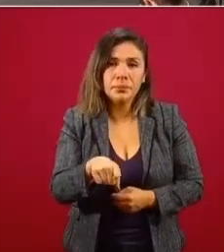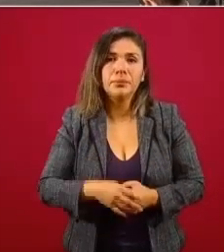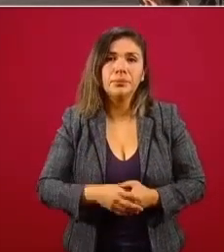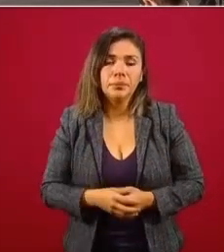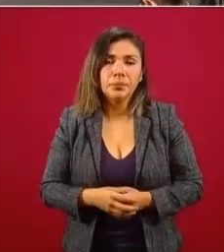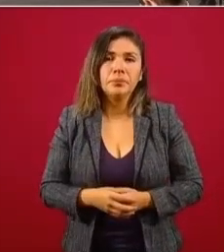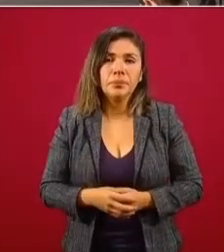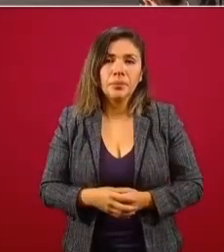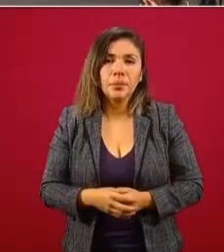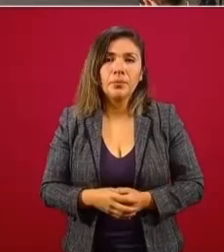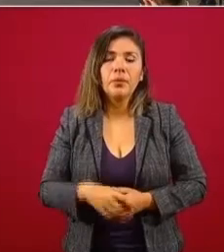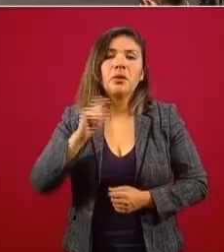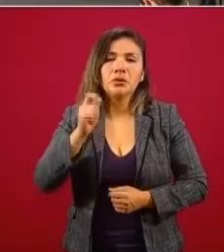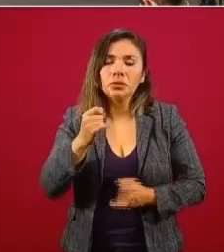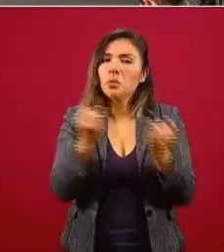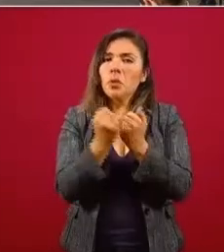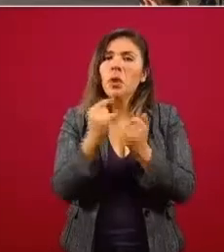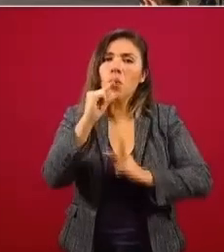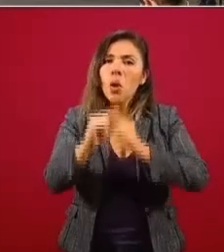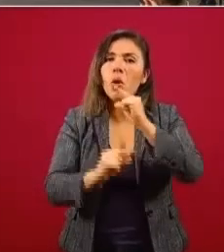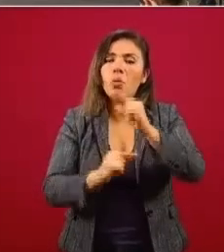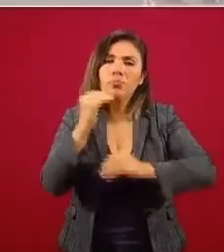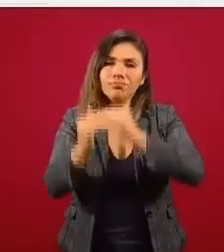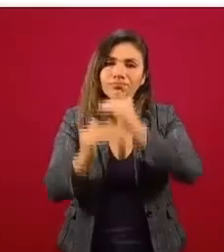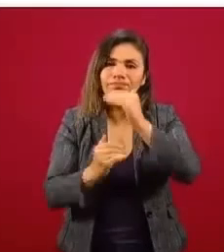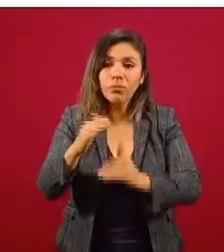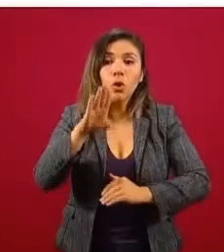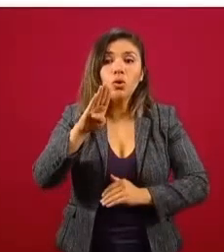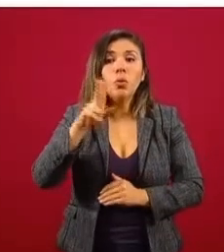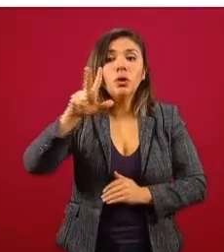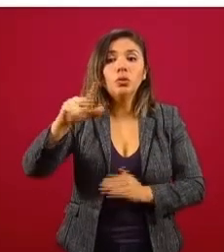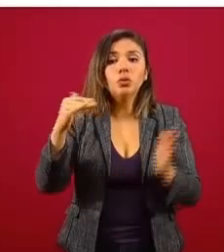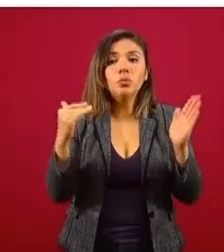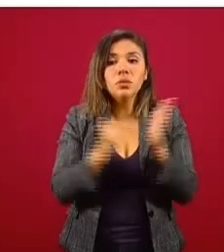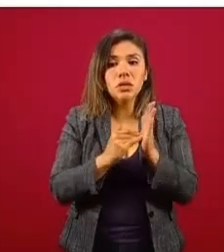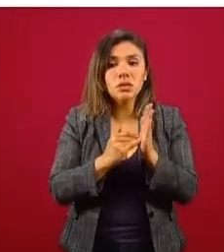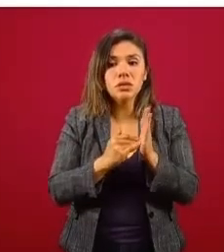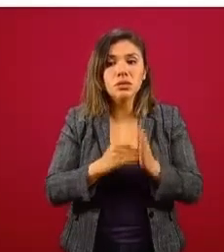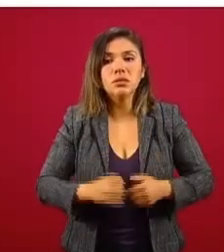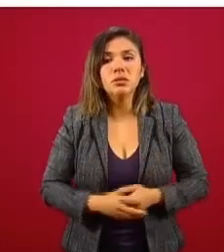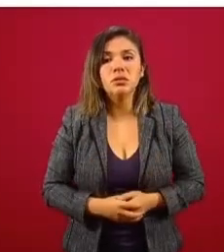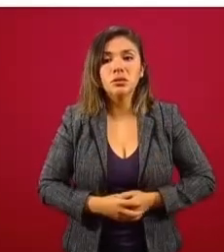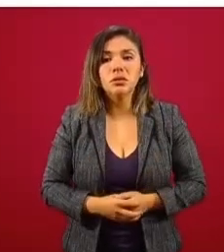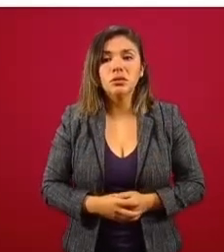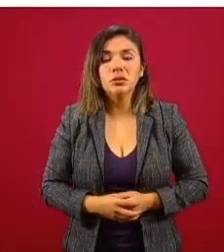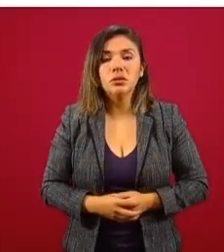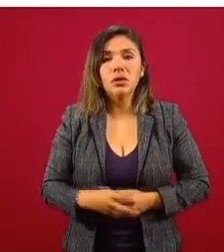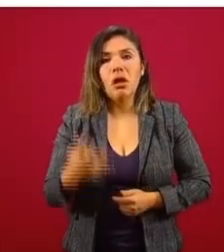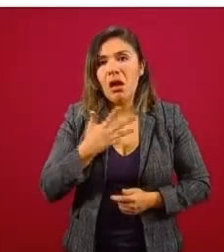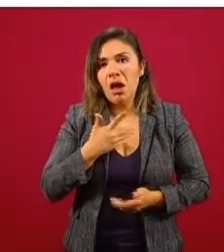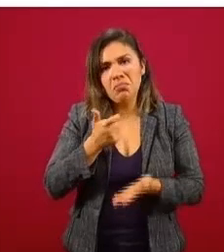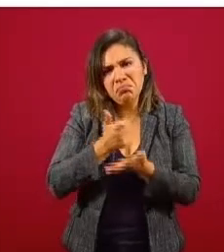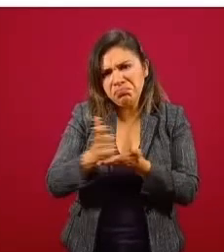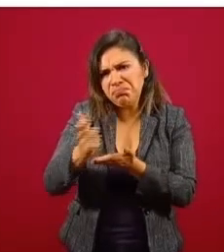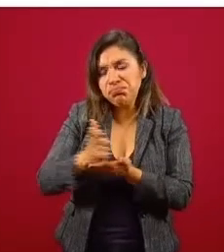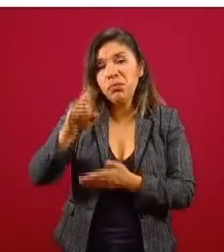se va avanzando 98.000 entregados